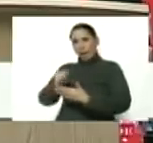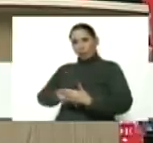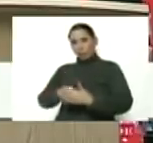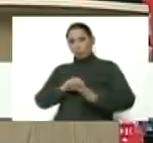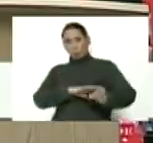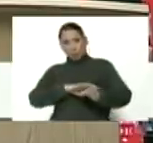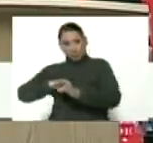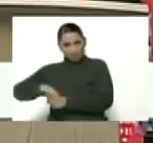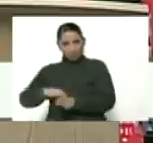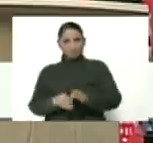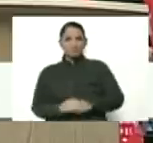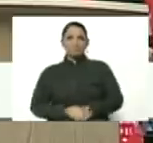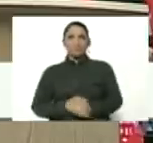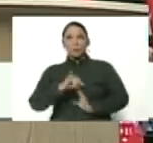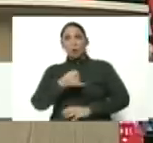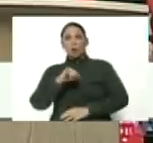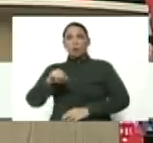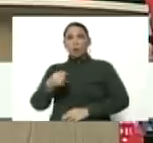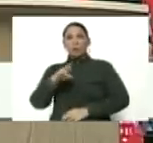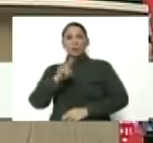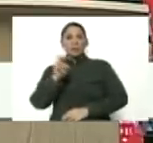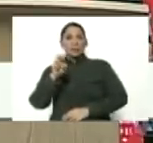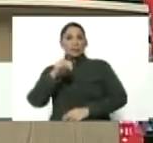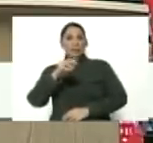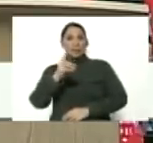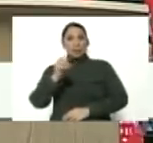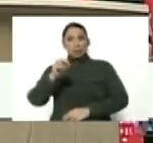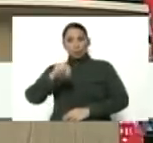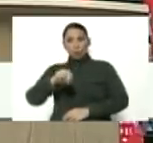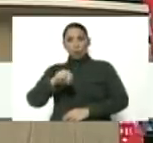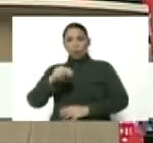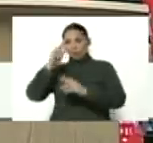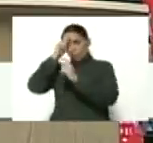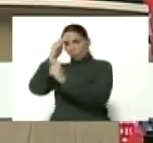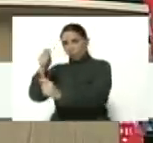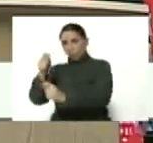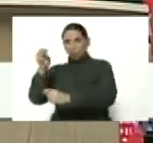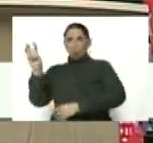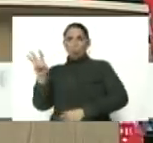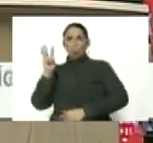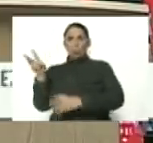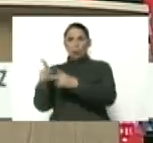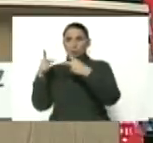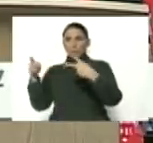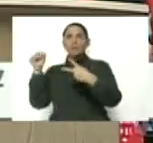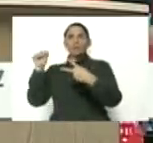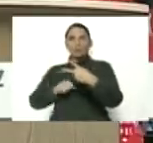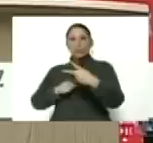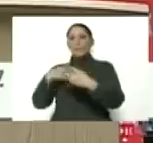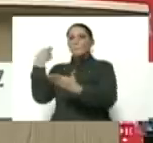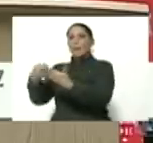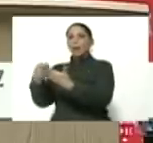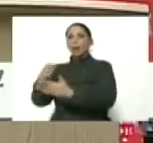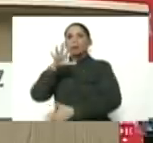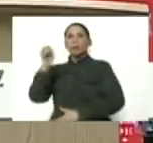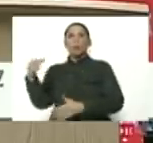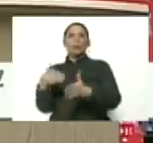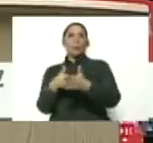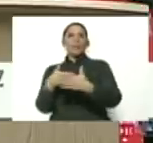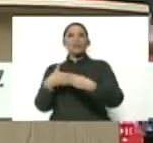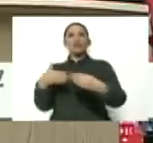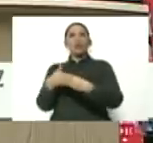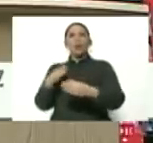parte, JJ Rendón le reconoce a The Washington Post que él en efecto le dio $50,000. ¿Y para qué le